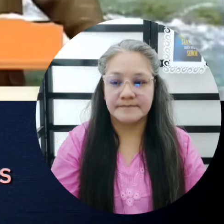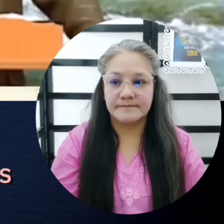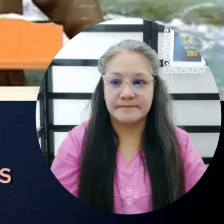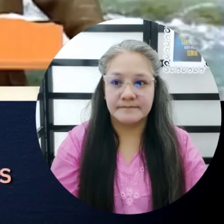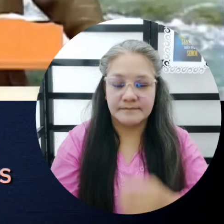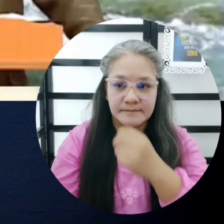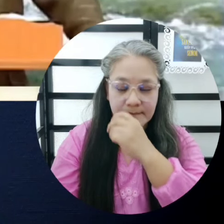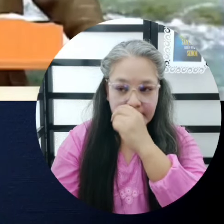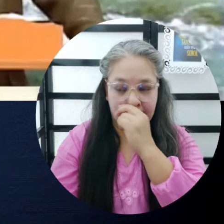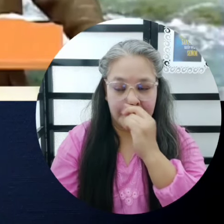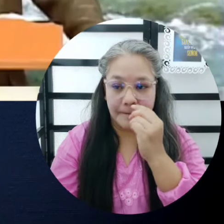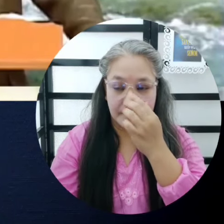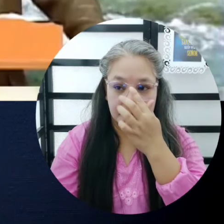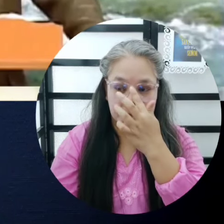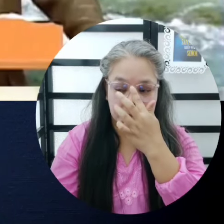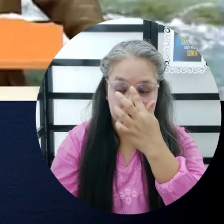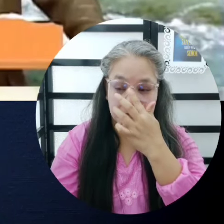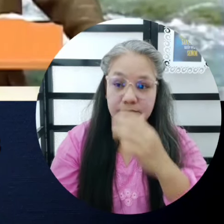Amados hermanos,